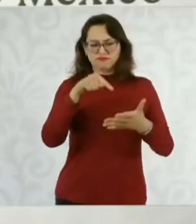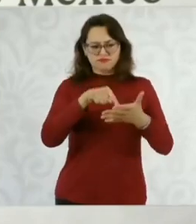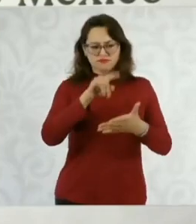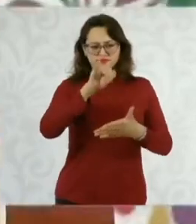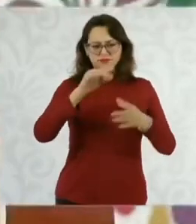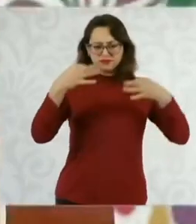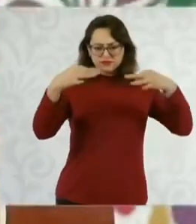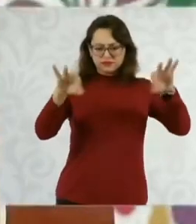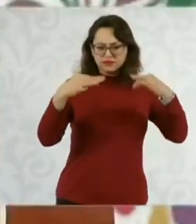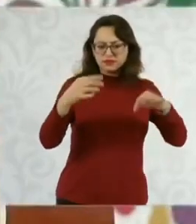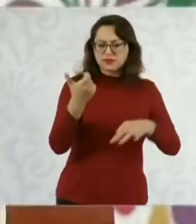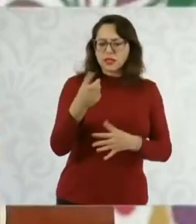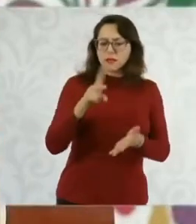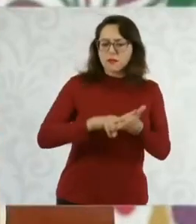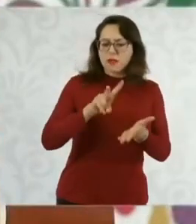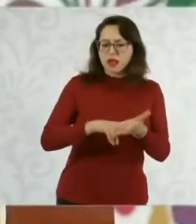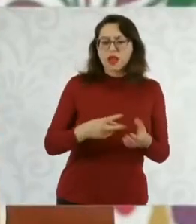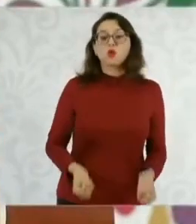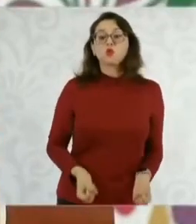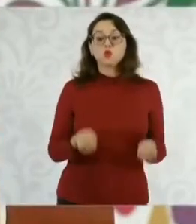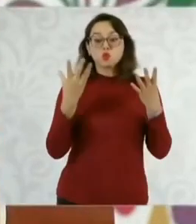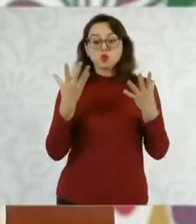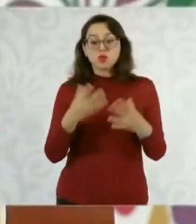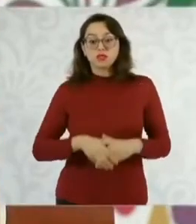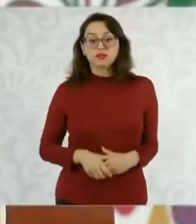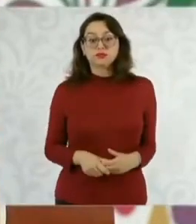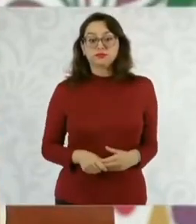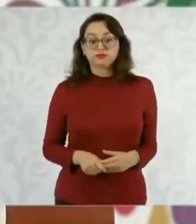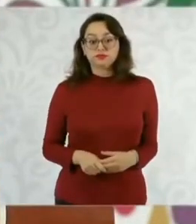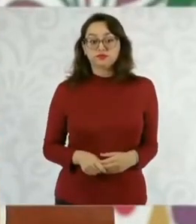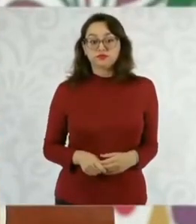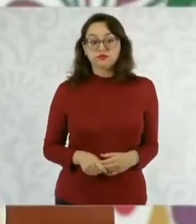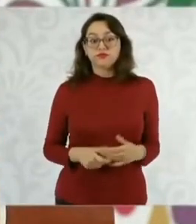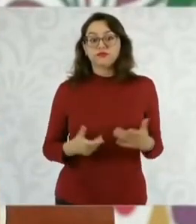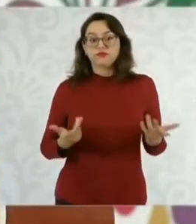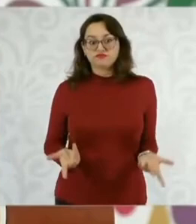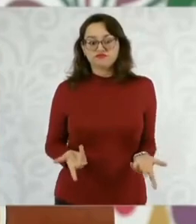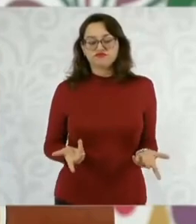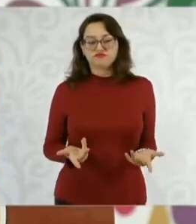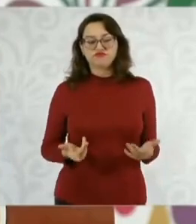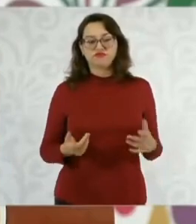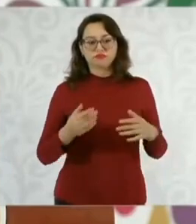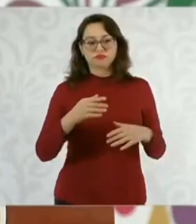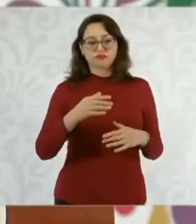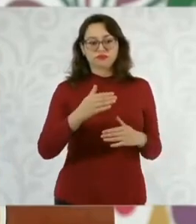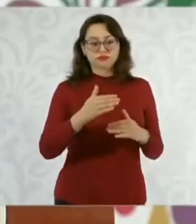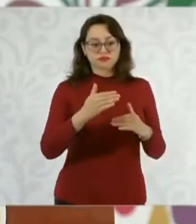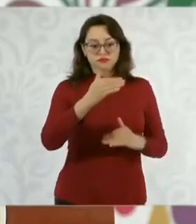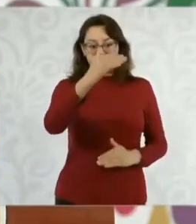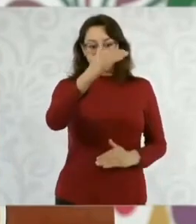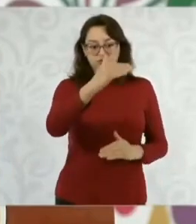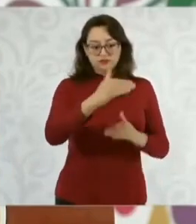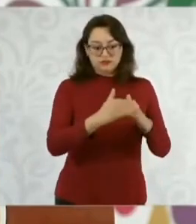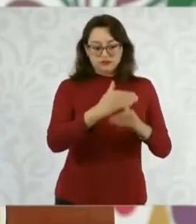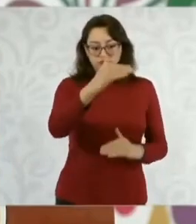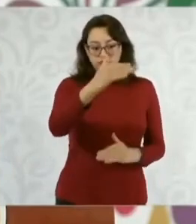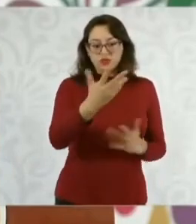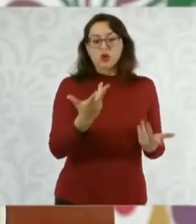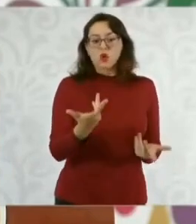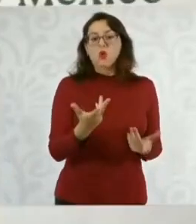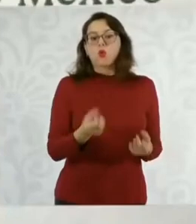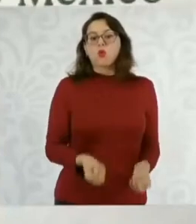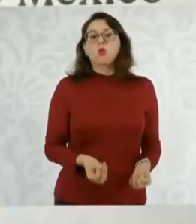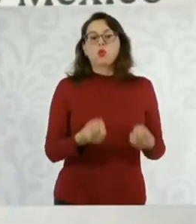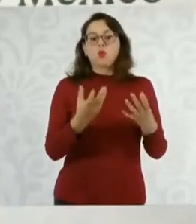números, pues que sean espacios grandes para que sean los números, y las boletas deben ser en tamaño carta o deben ser